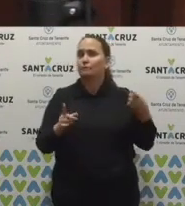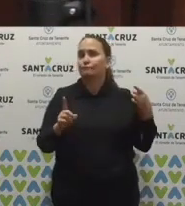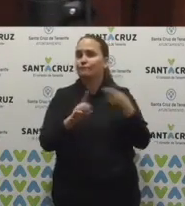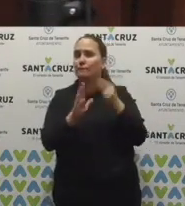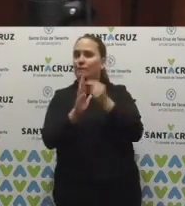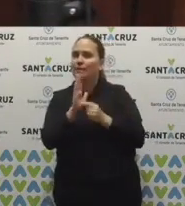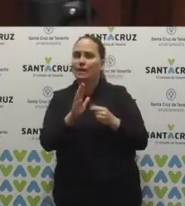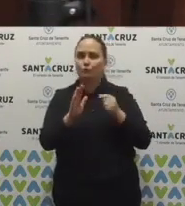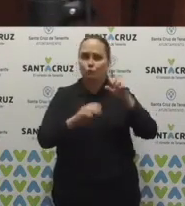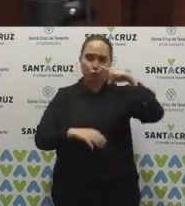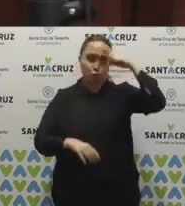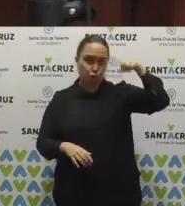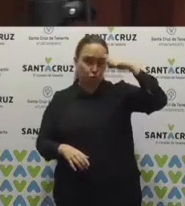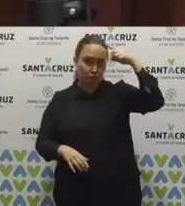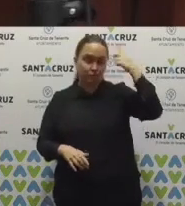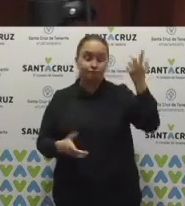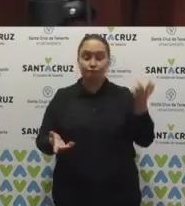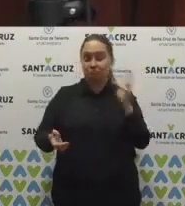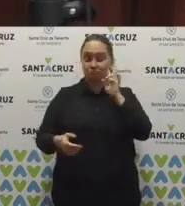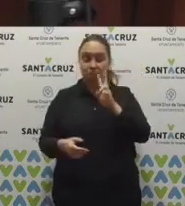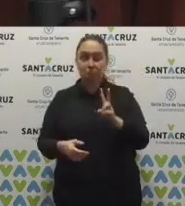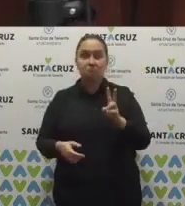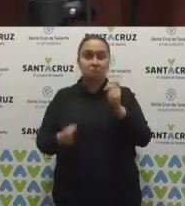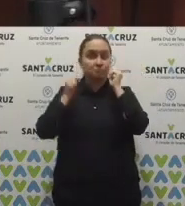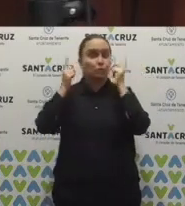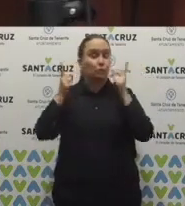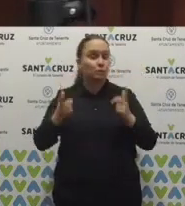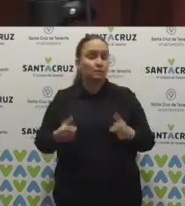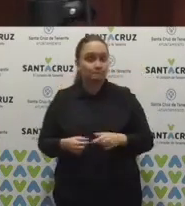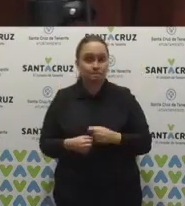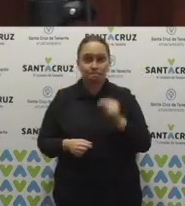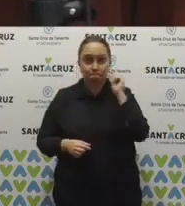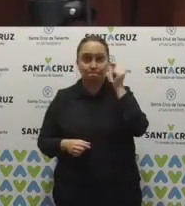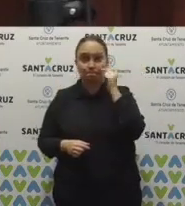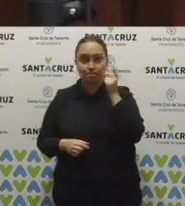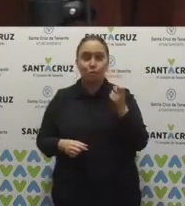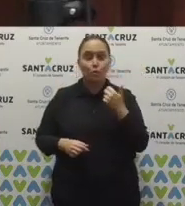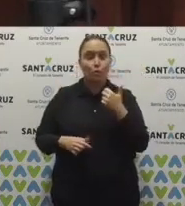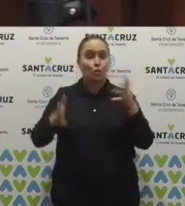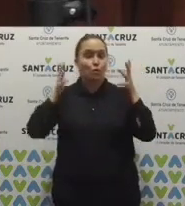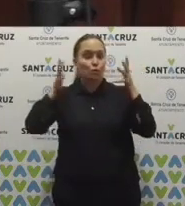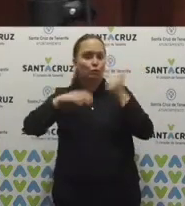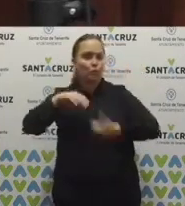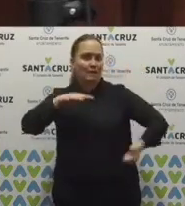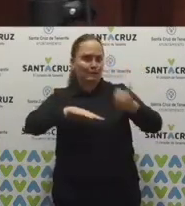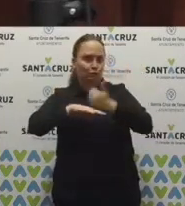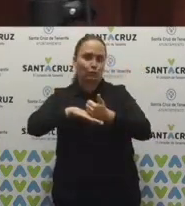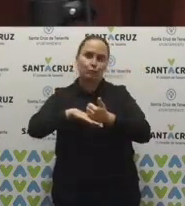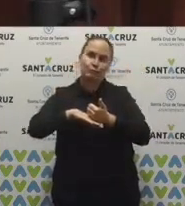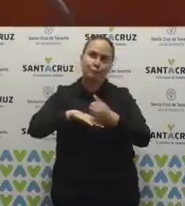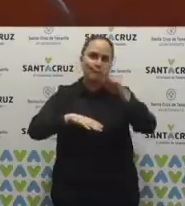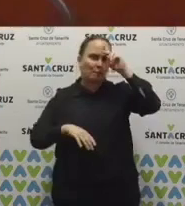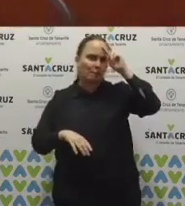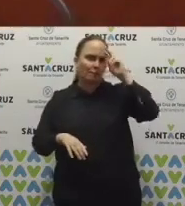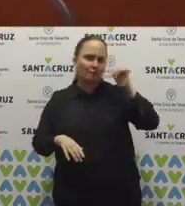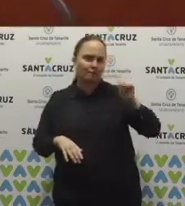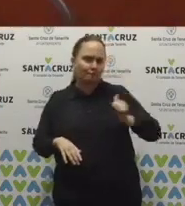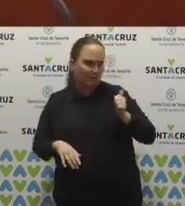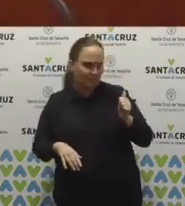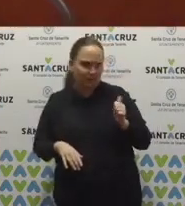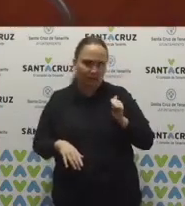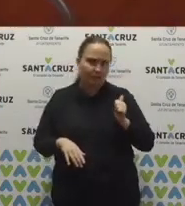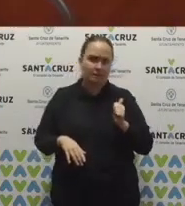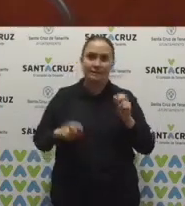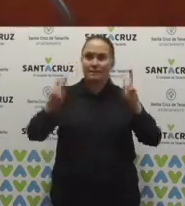pues bueno pues he encontrado que tras el consejo rector yo creo que es una falsa preocupación por la promoción de